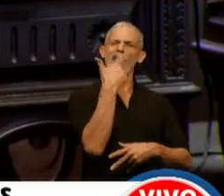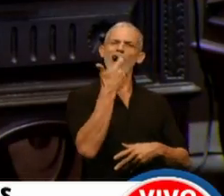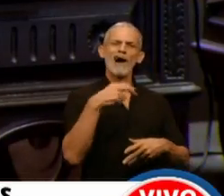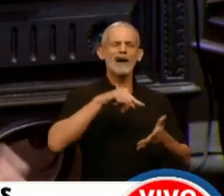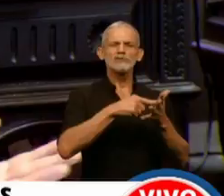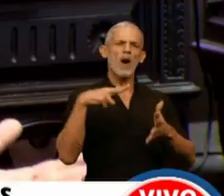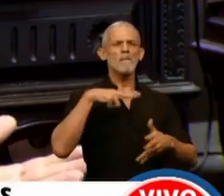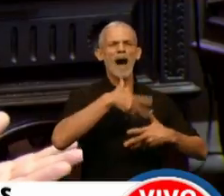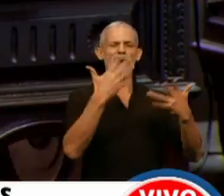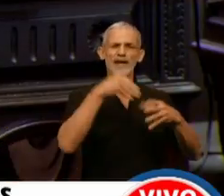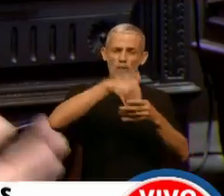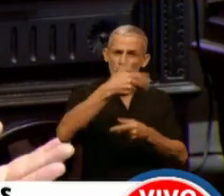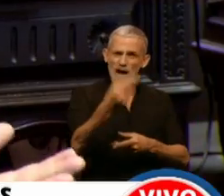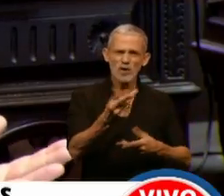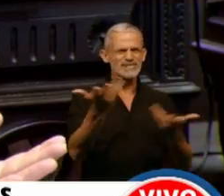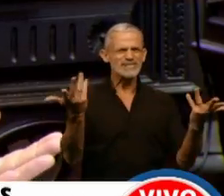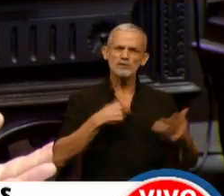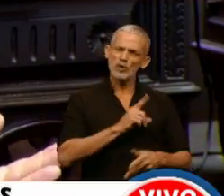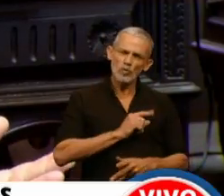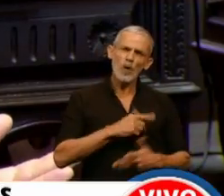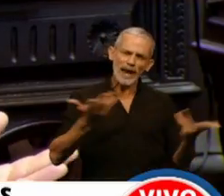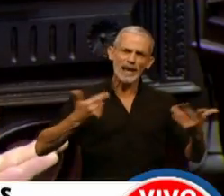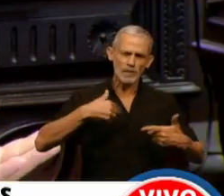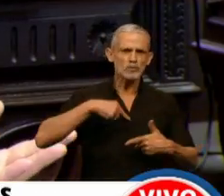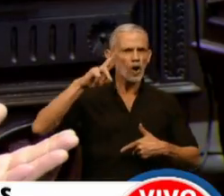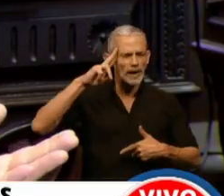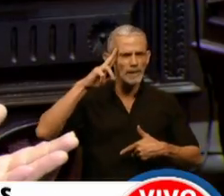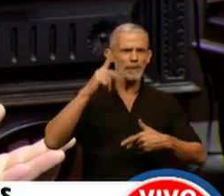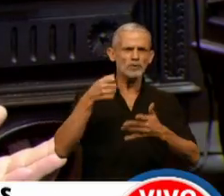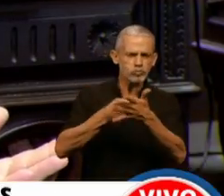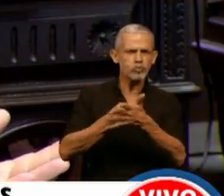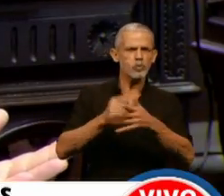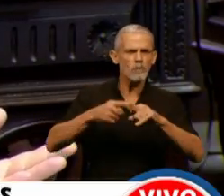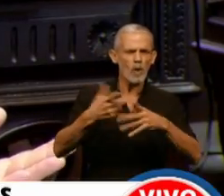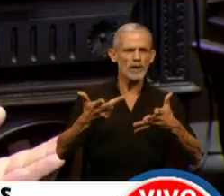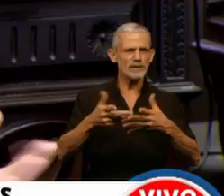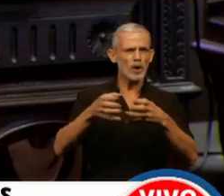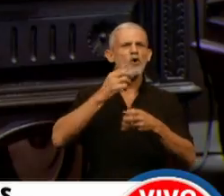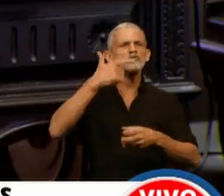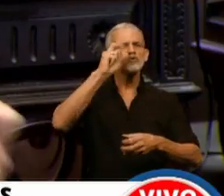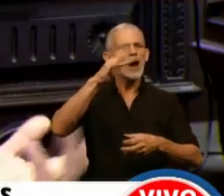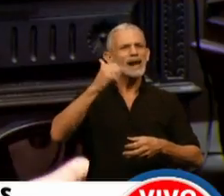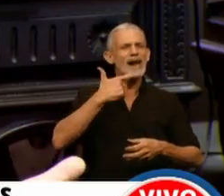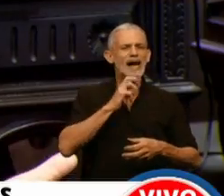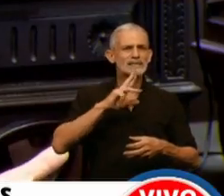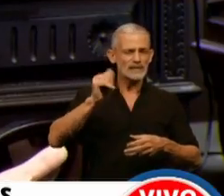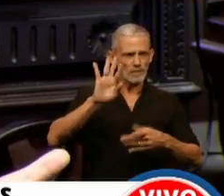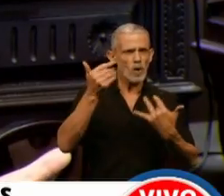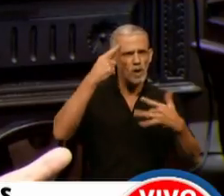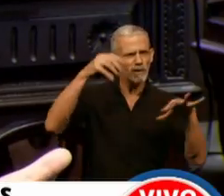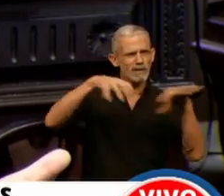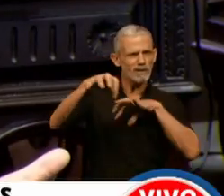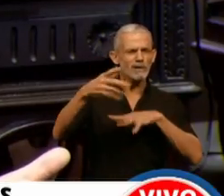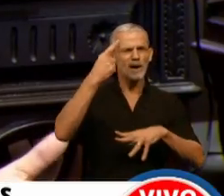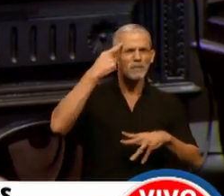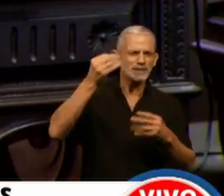no acompaña este proyecto a mí me duele me duele porque le respecto a la militancia a suárez lastra pero como no se puede poner los zapatos de